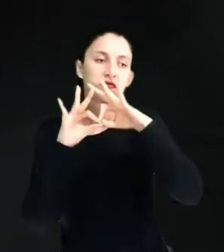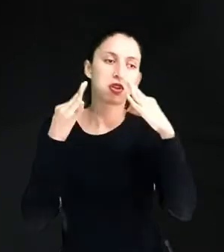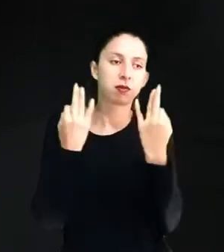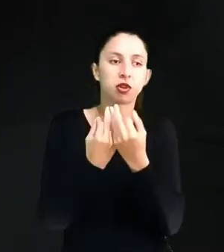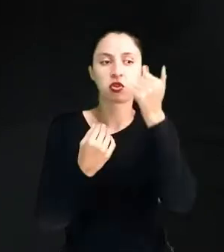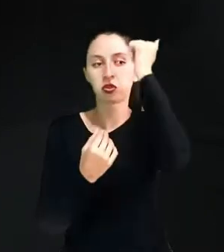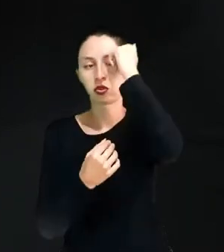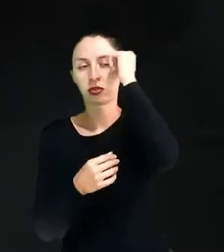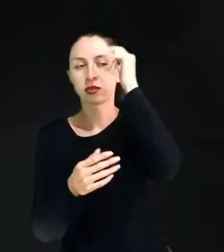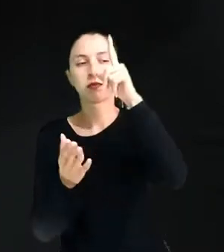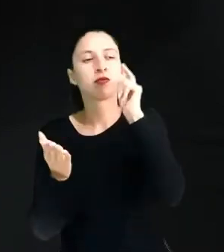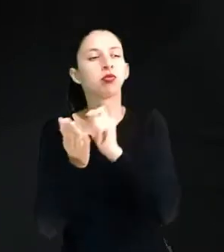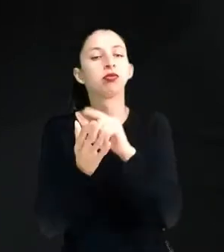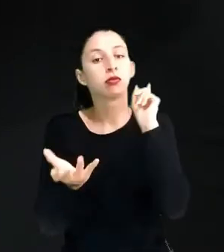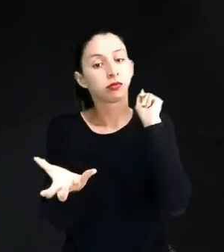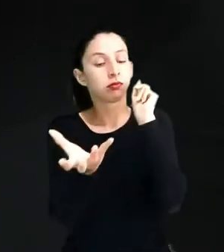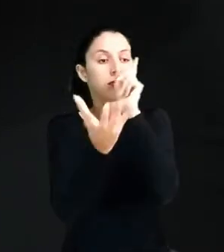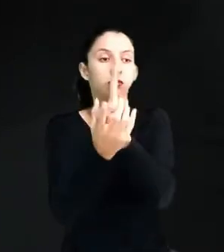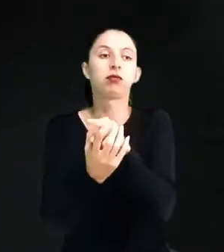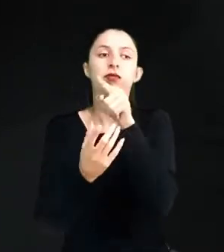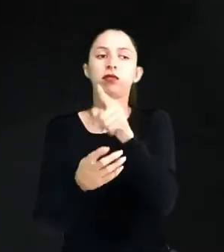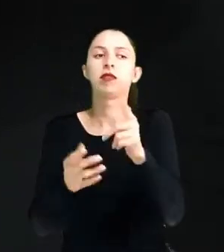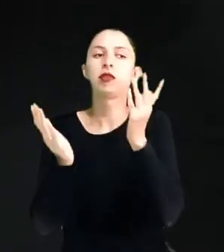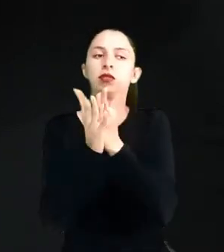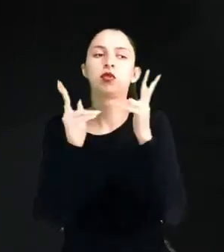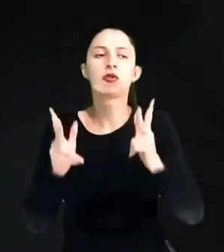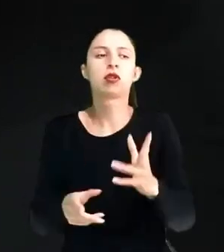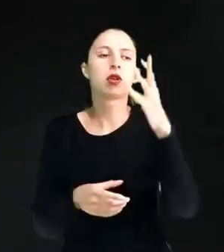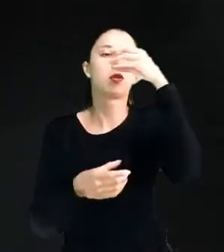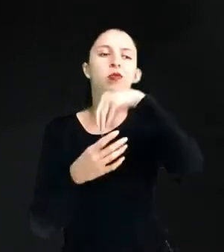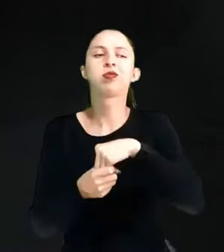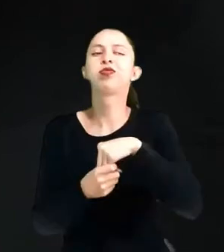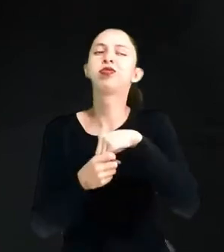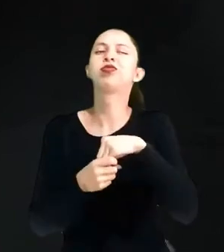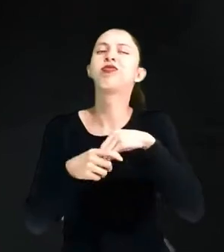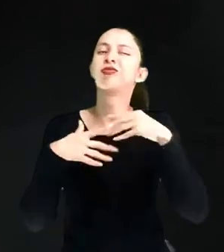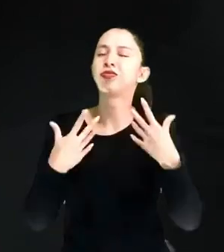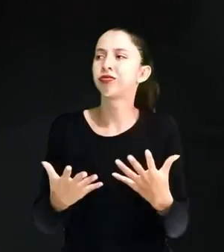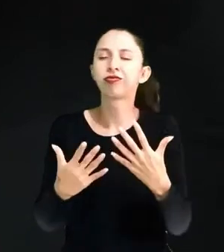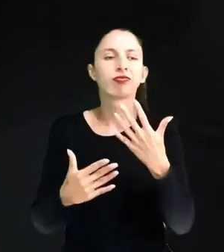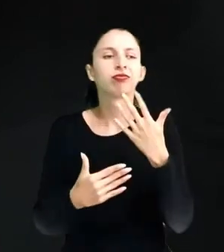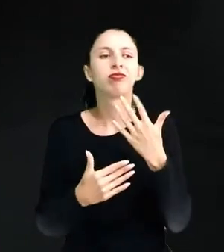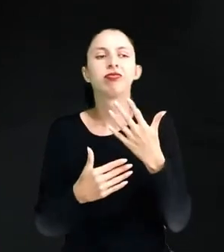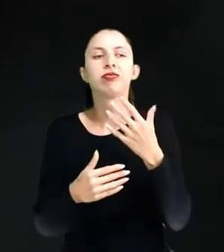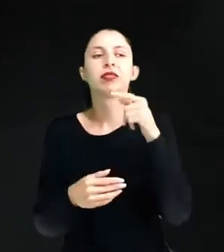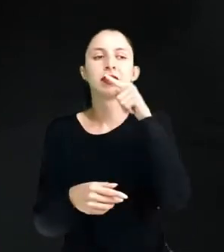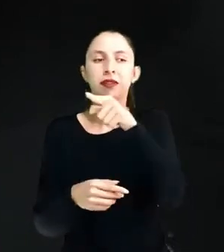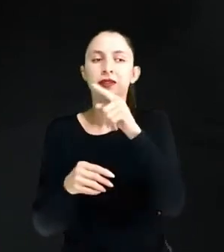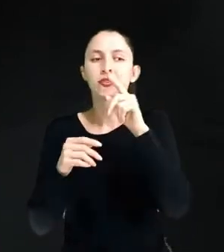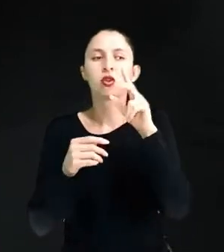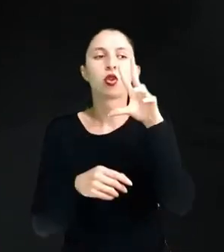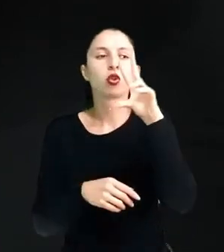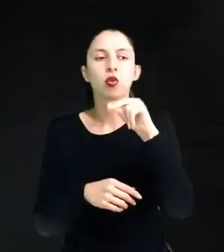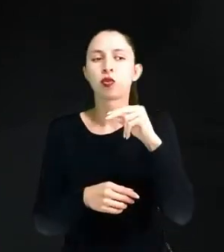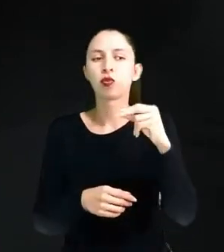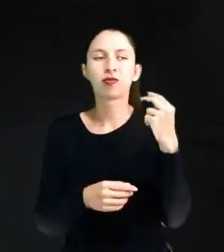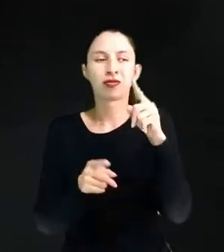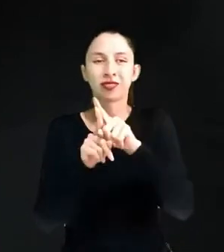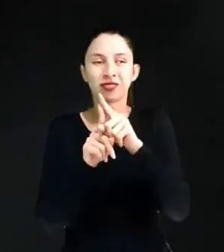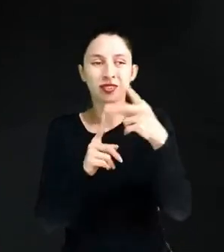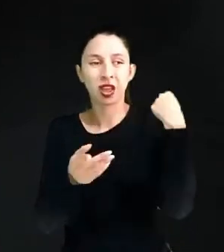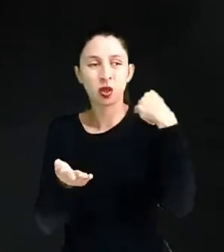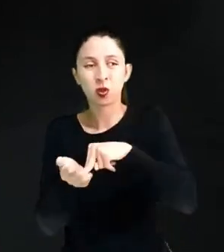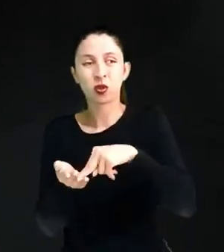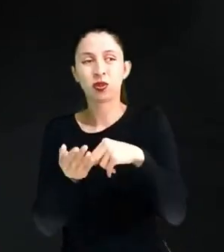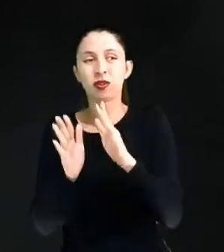familia, y eso permitió que la estudiante hiciera parte de este documento. Somos coautores